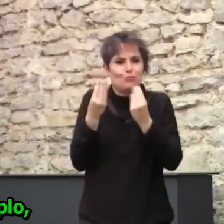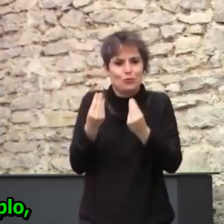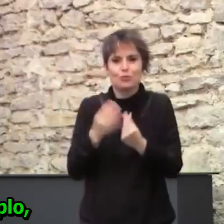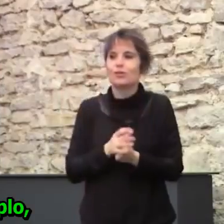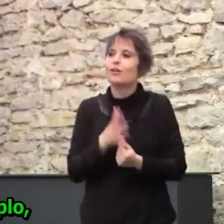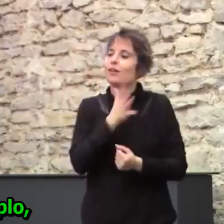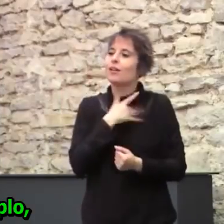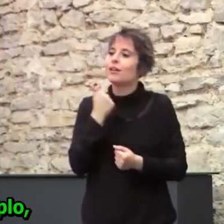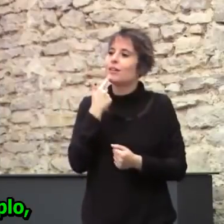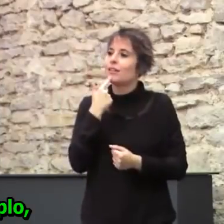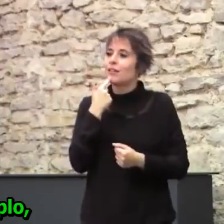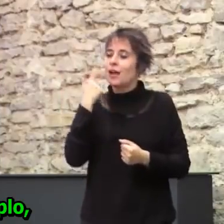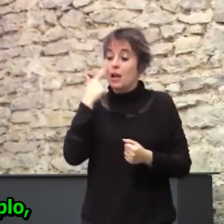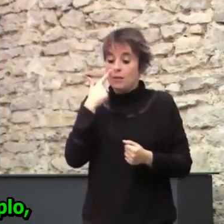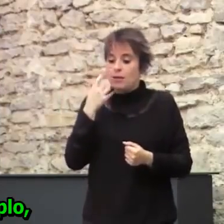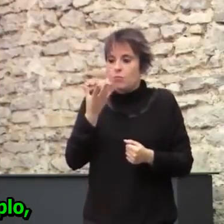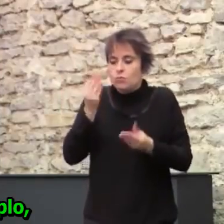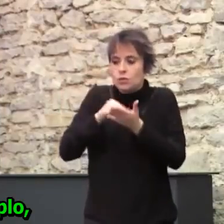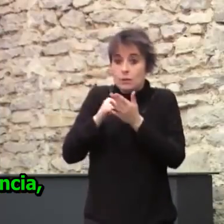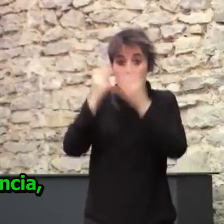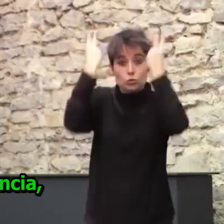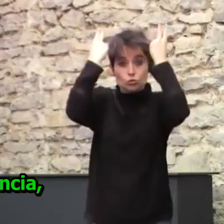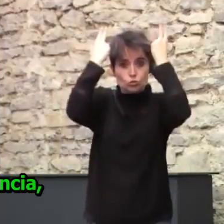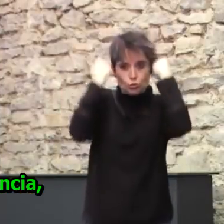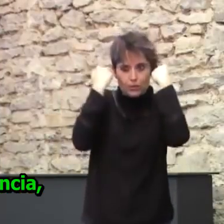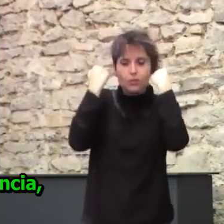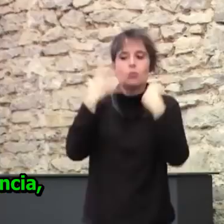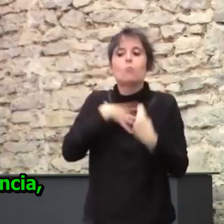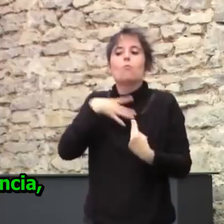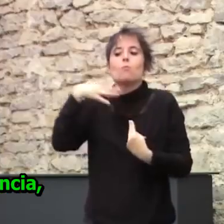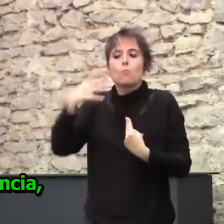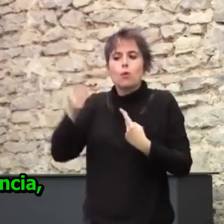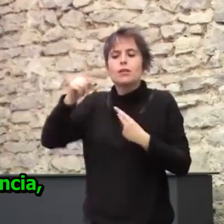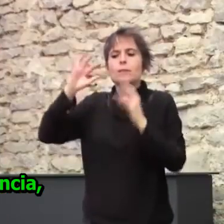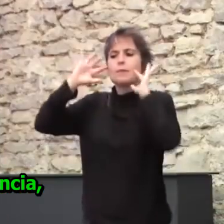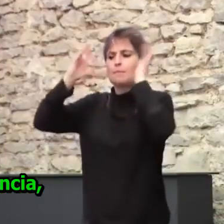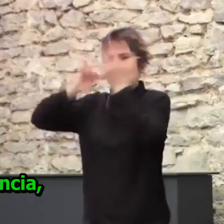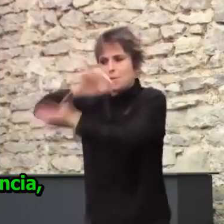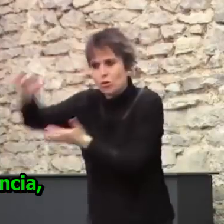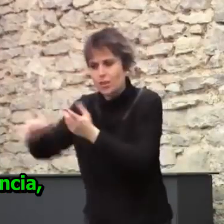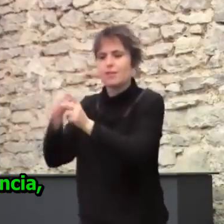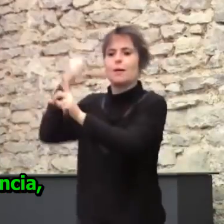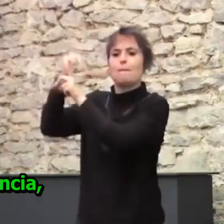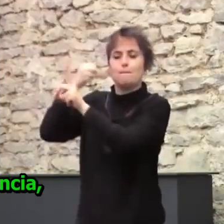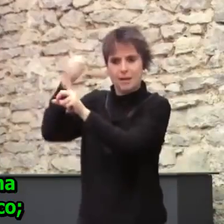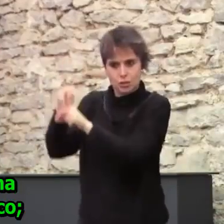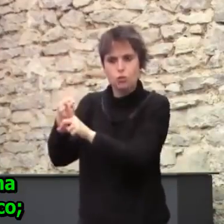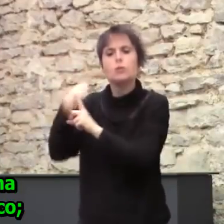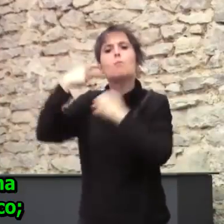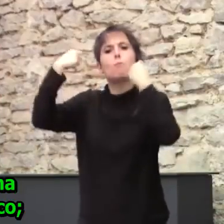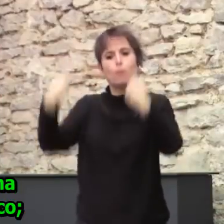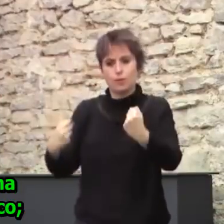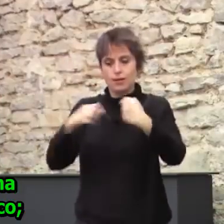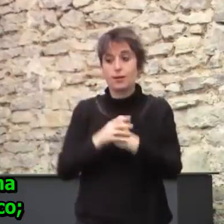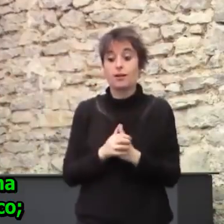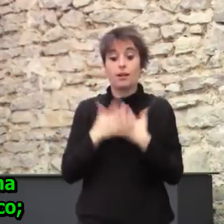cómo desde la sumisión, por ejemplo, pues se puede ejercer también mucha violencia, mucha presión y mucho poder. Y esto